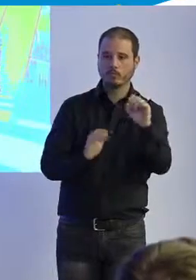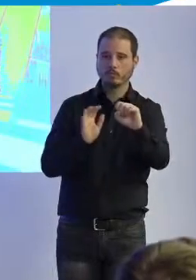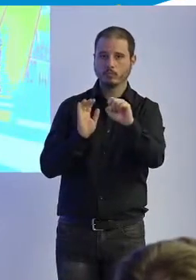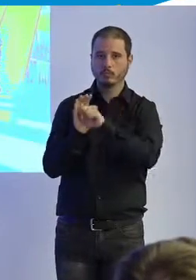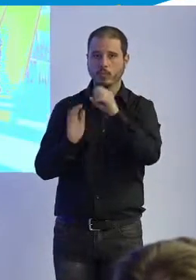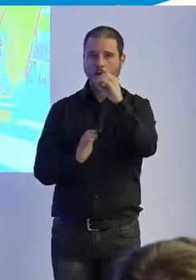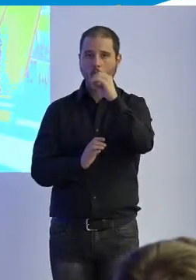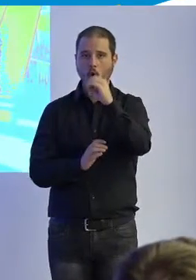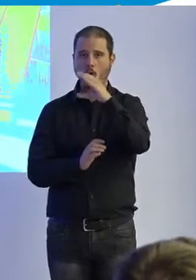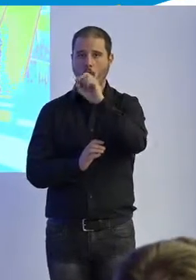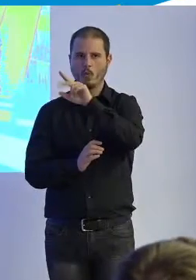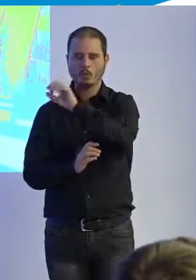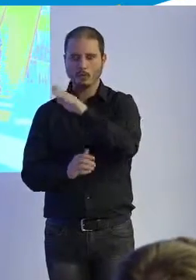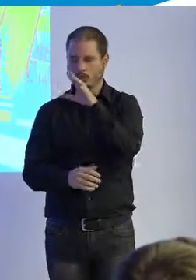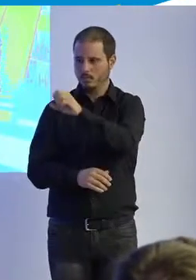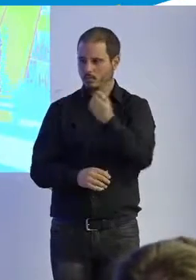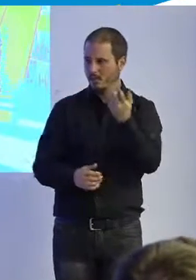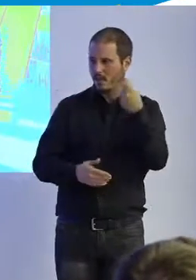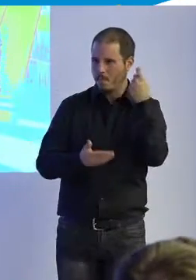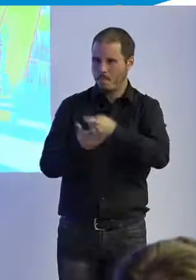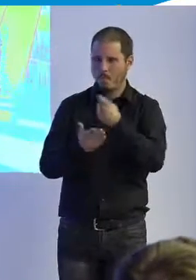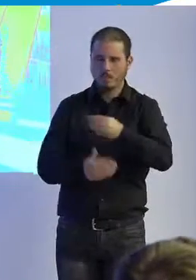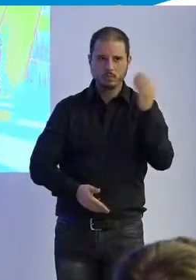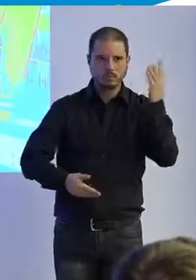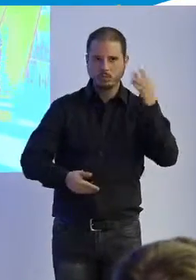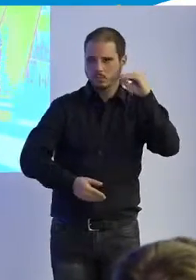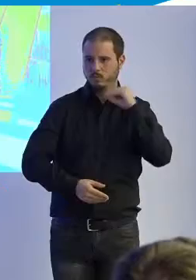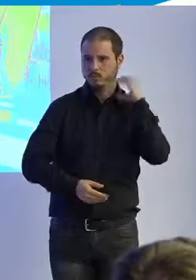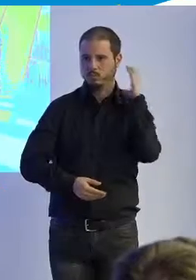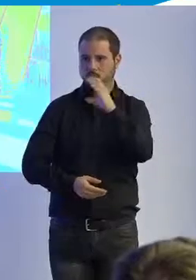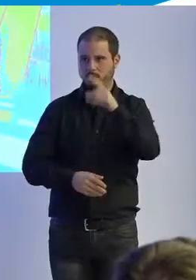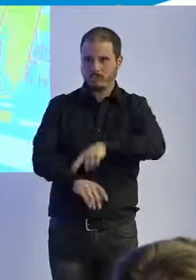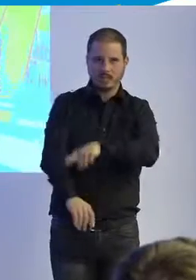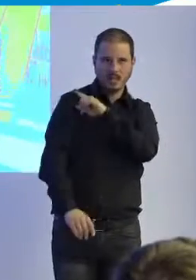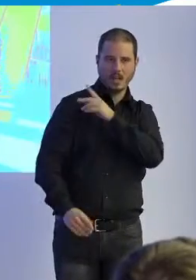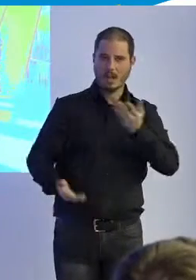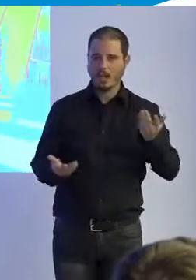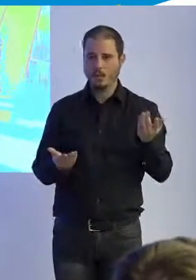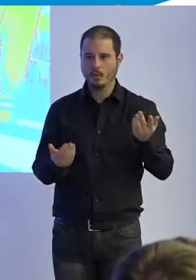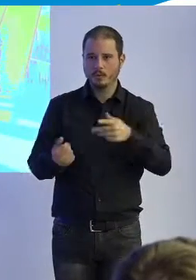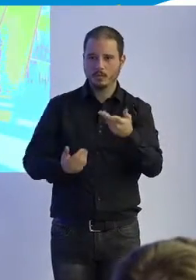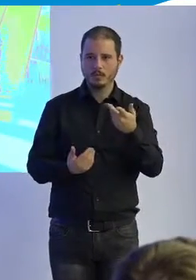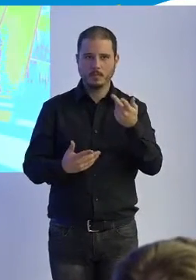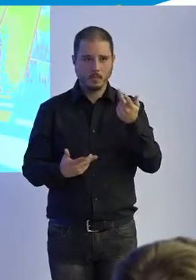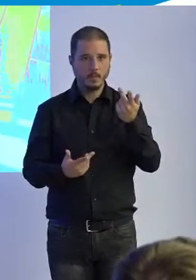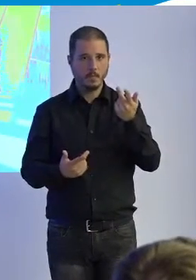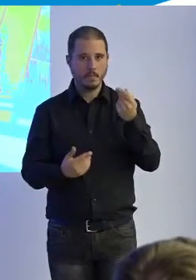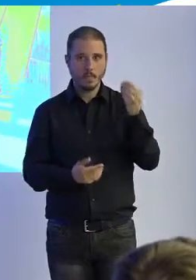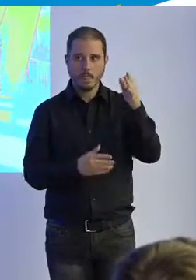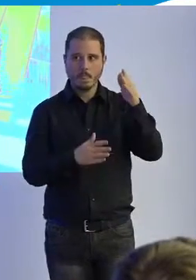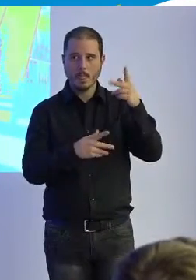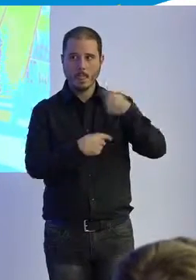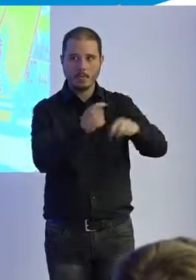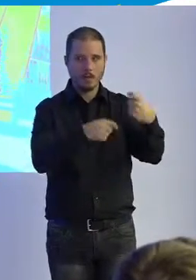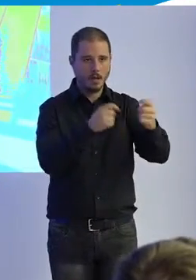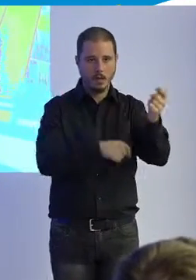es ese dinero que han pagado? O sea, que es indecente. O sea, no, realmente se está sobrevalorando en un mercado que no